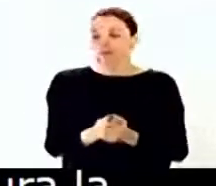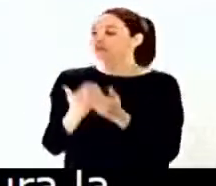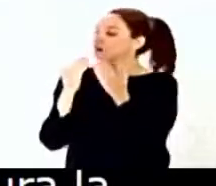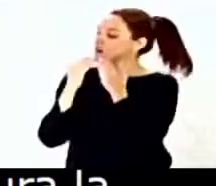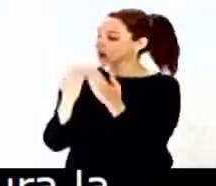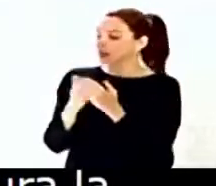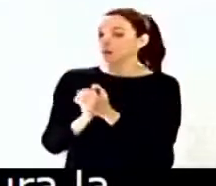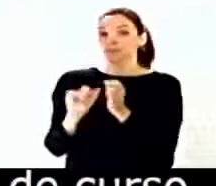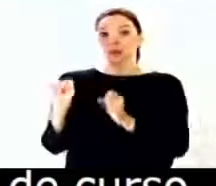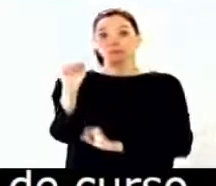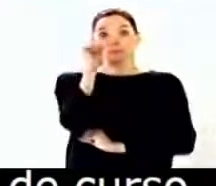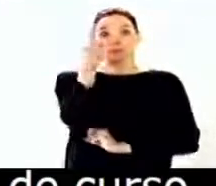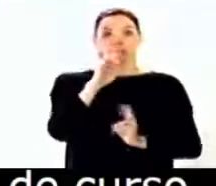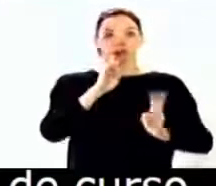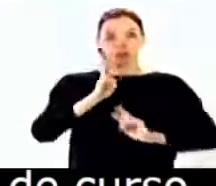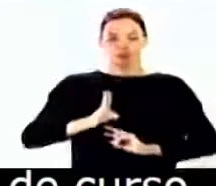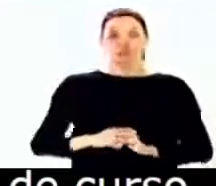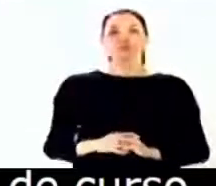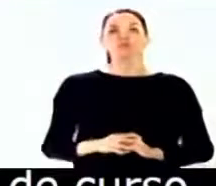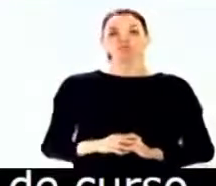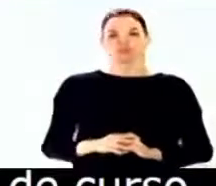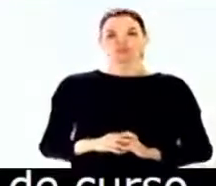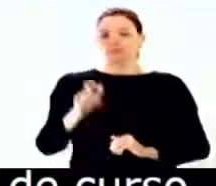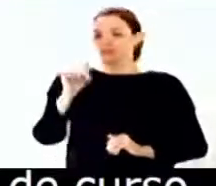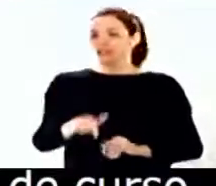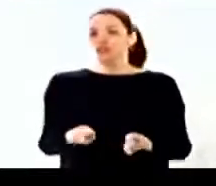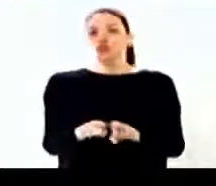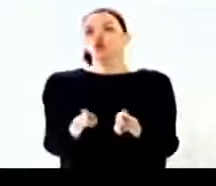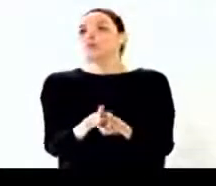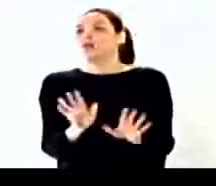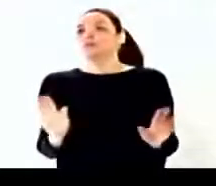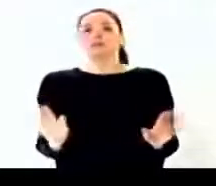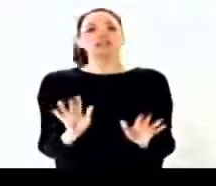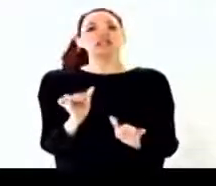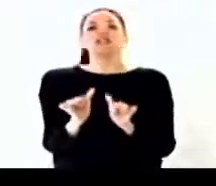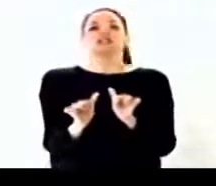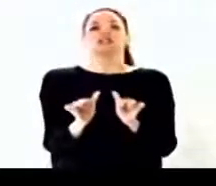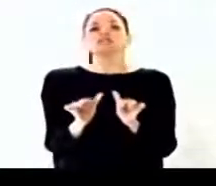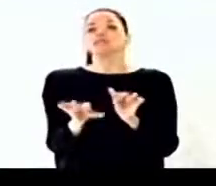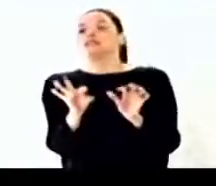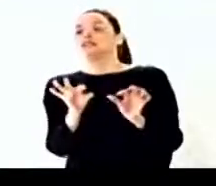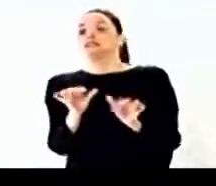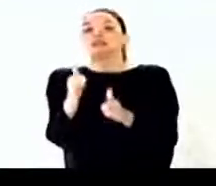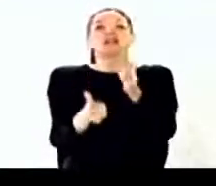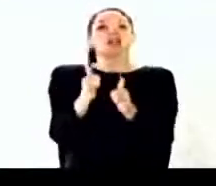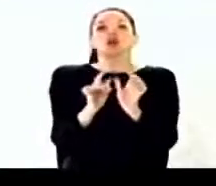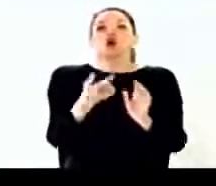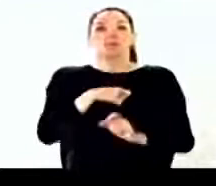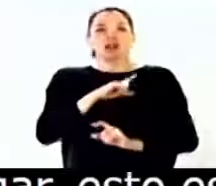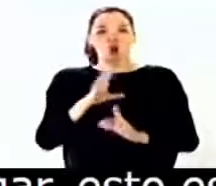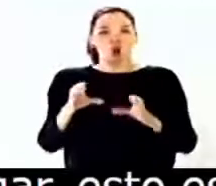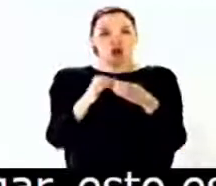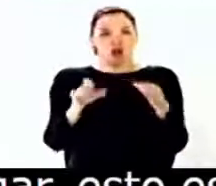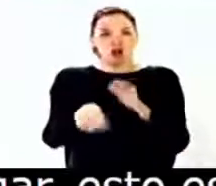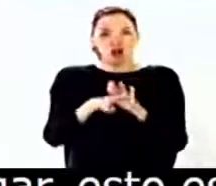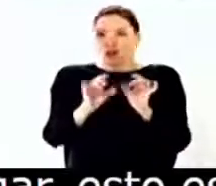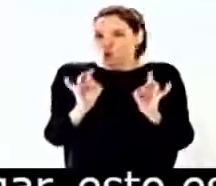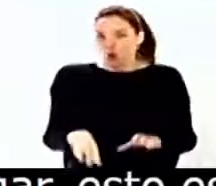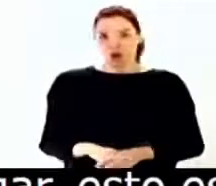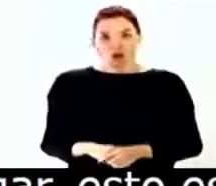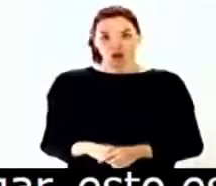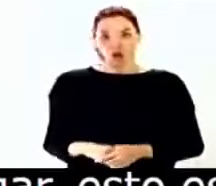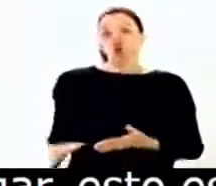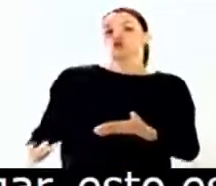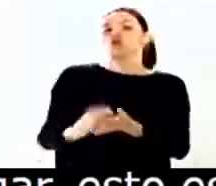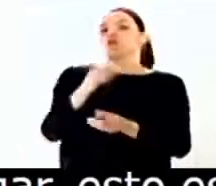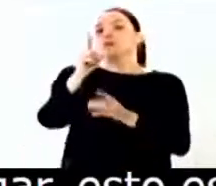esto es como la selección española. Todo el mundo hace una alineación y todo el mundo cree que tiene